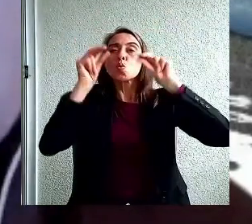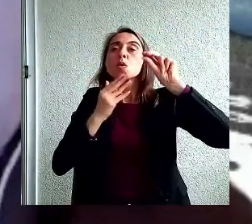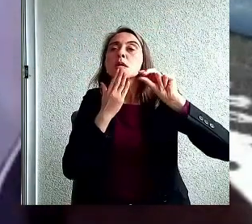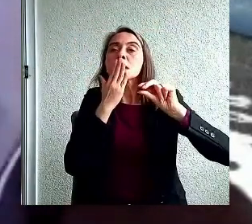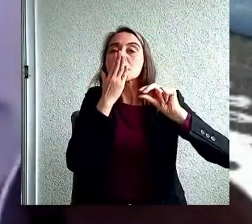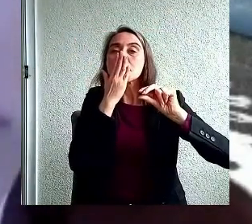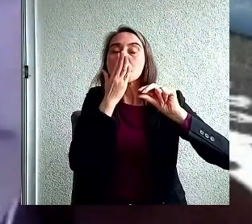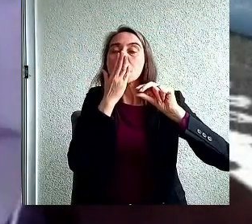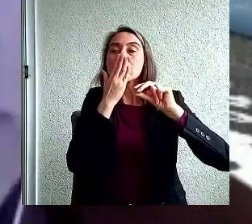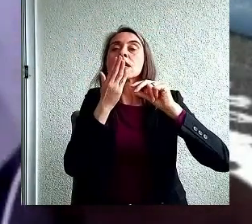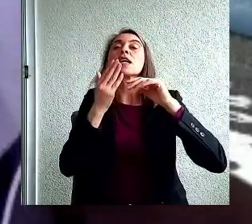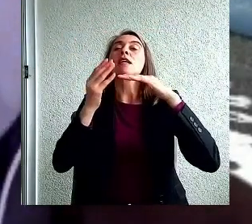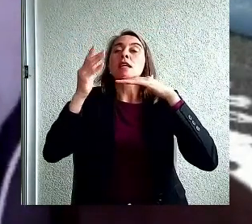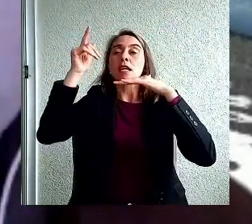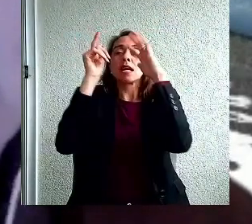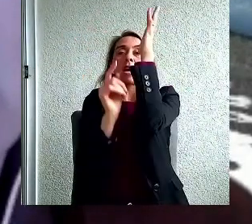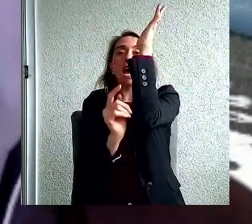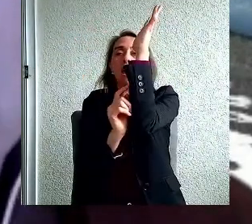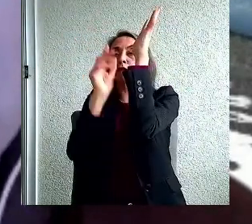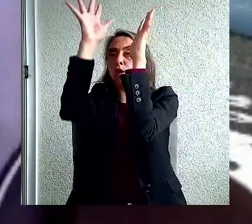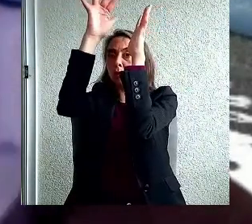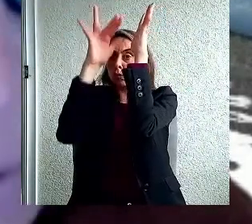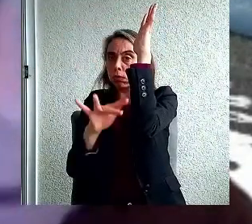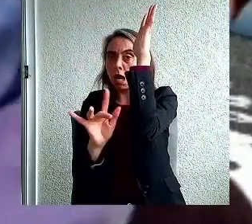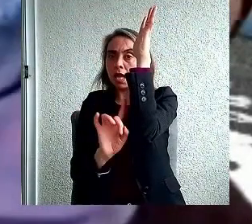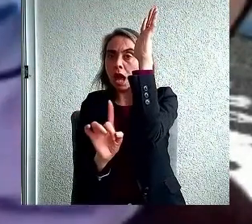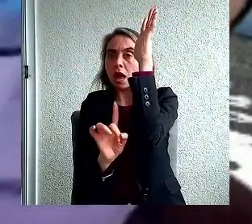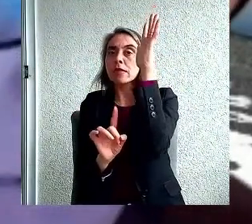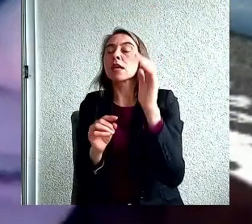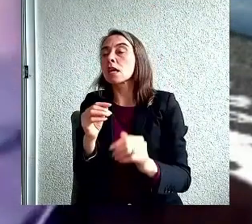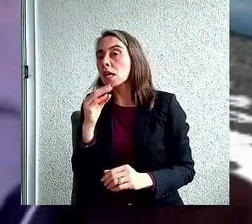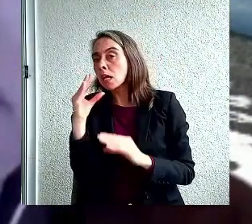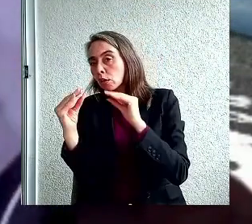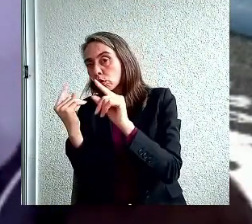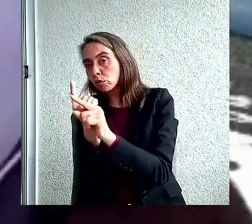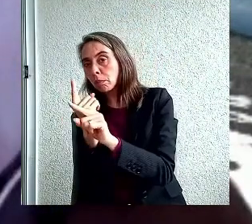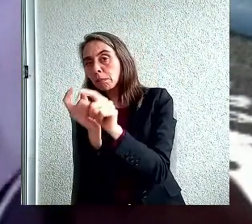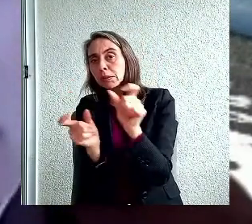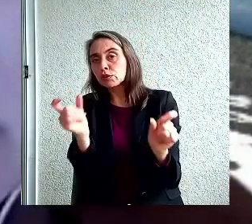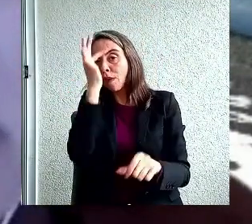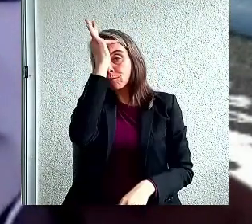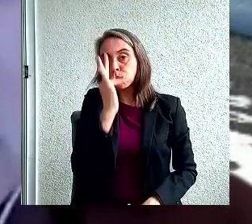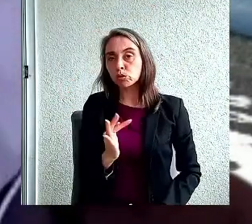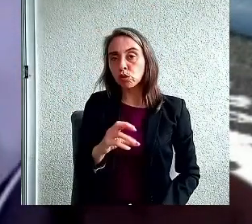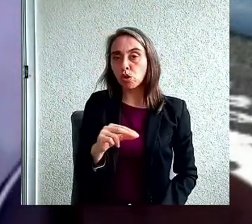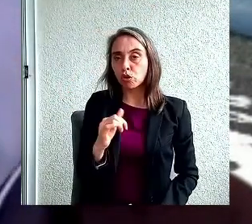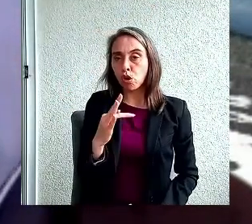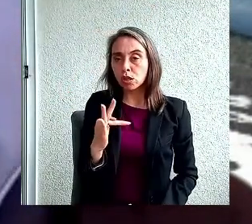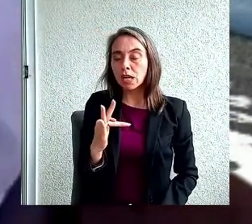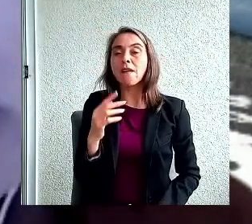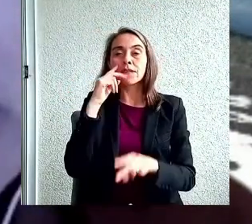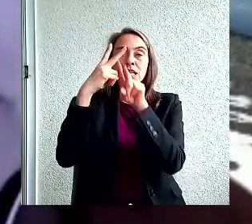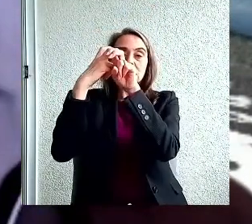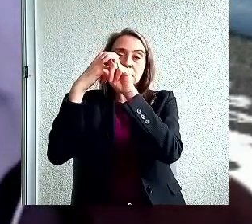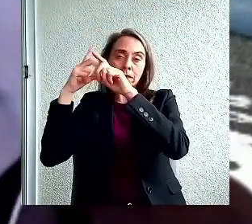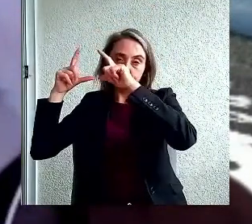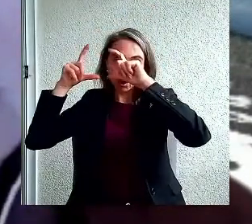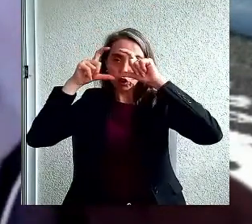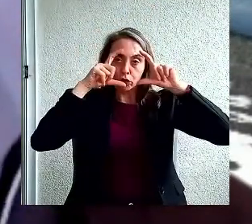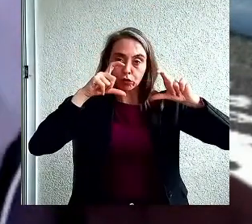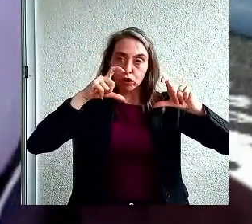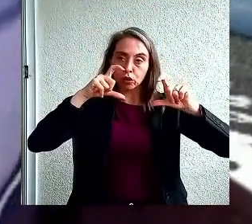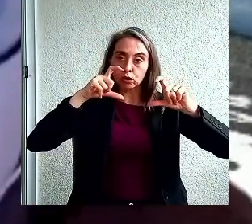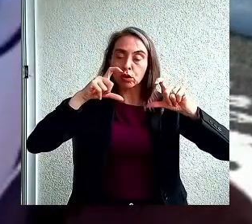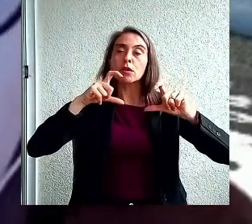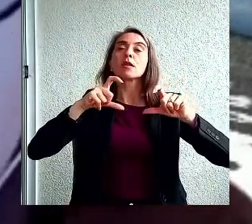los registros y los mapas satelitales, se da cuenta que la cobertura de nieve ha disminuido, lo que significa una